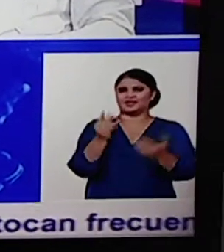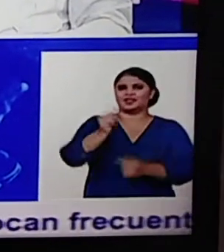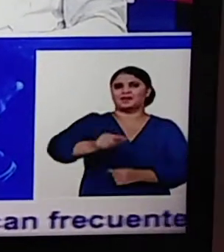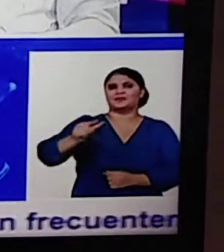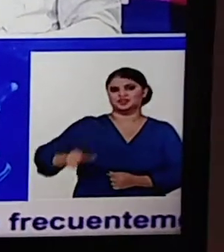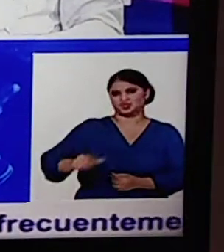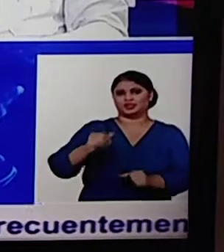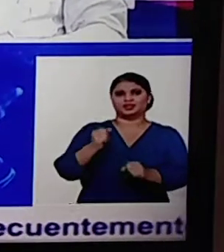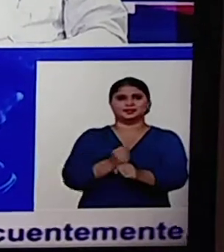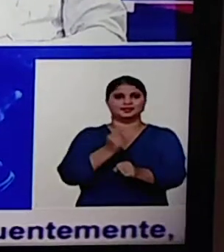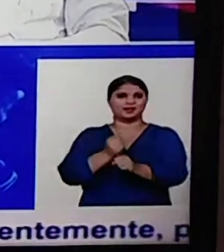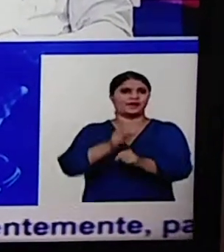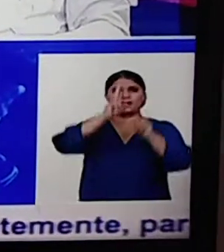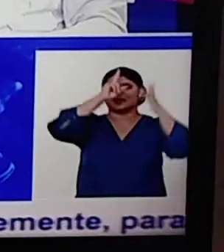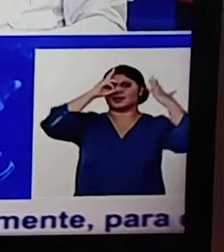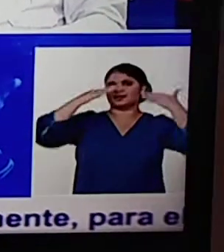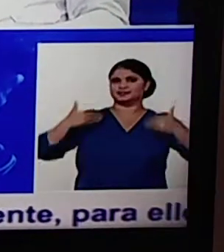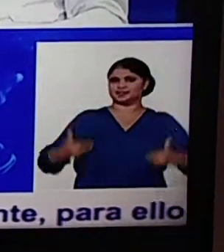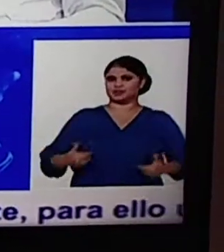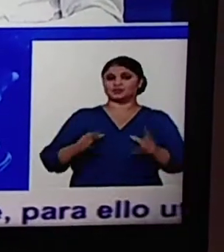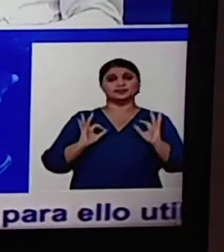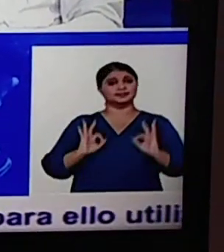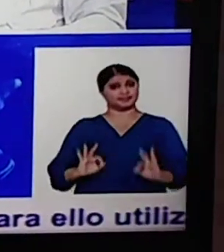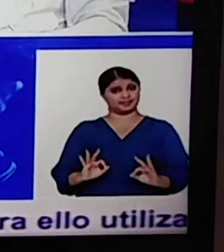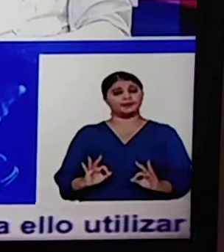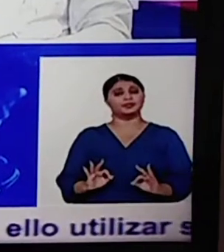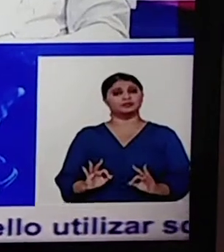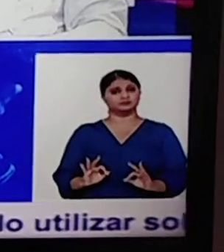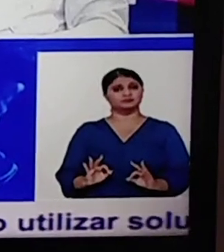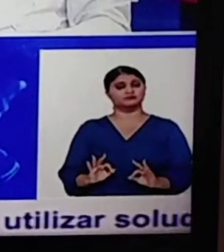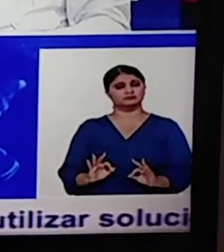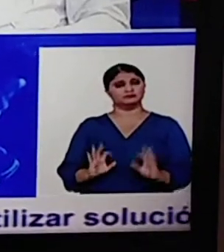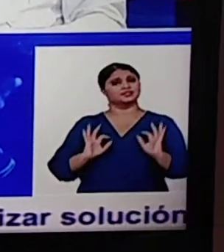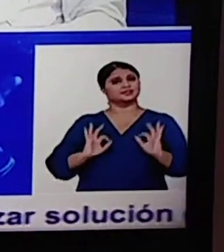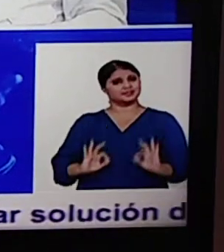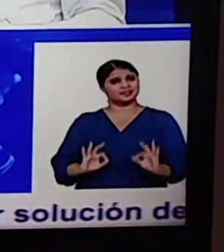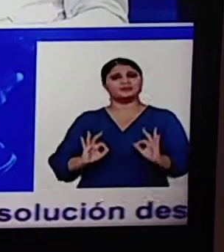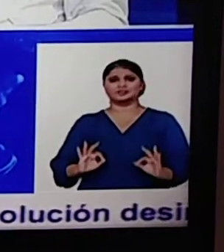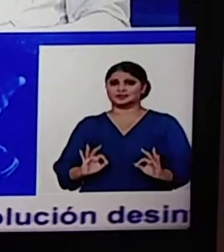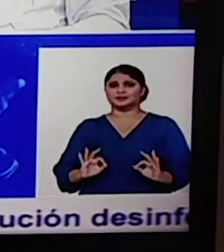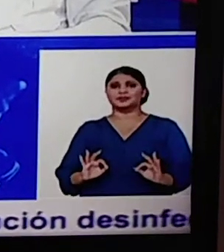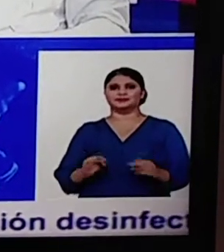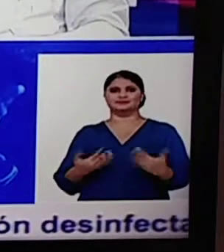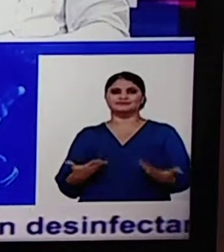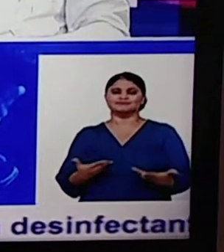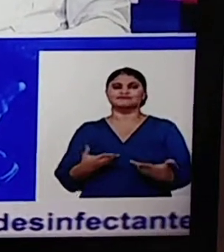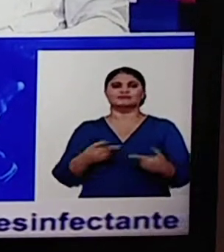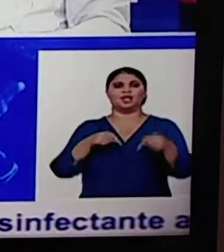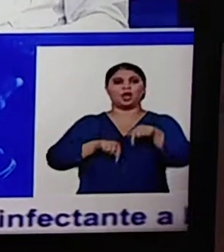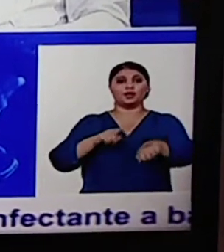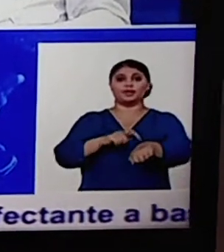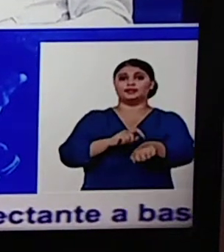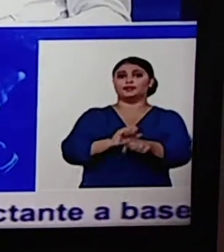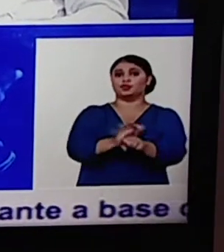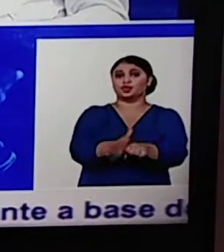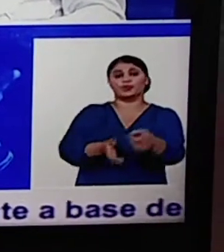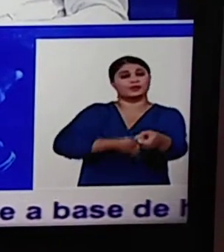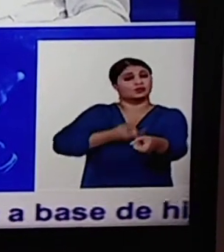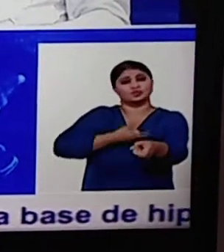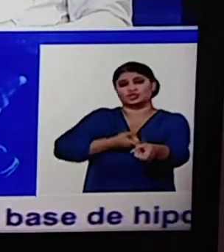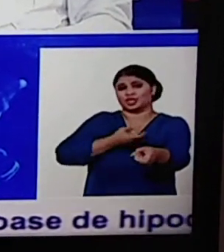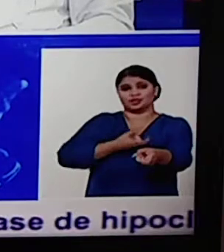que acompañan mucho, acompañan no, de por sí son una fuerza muy importante para la salud en el mundo y en nuestro